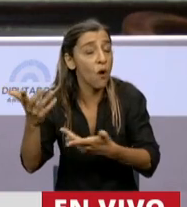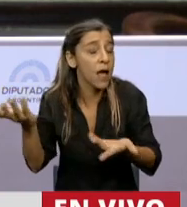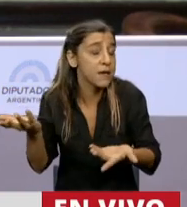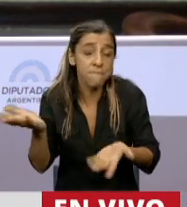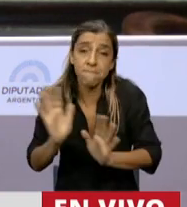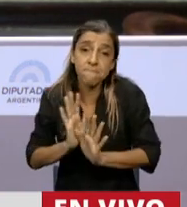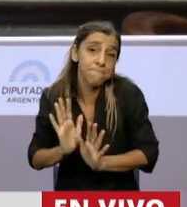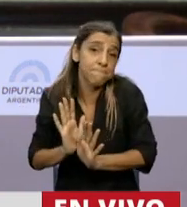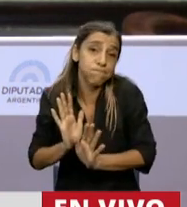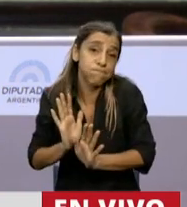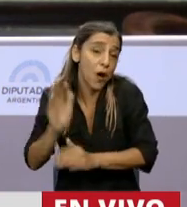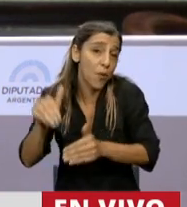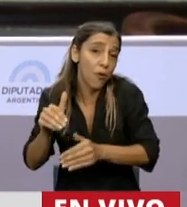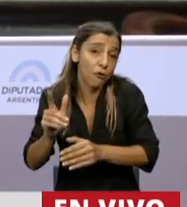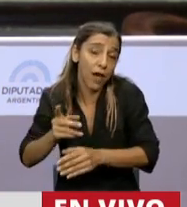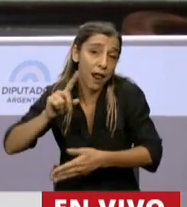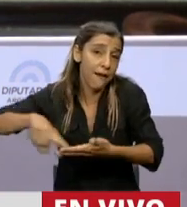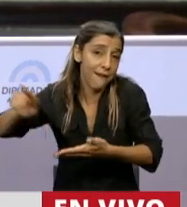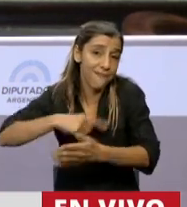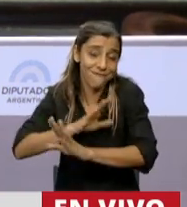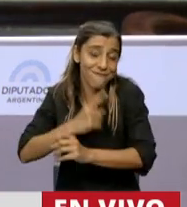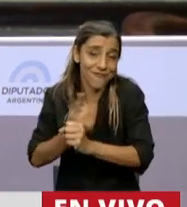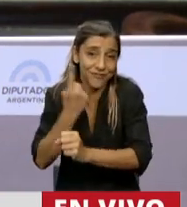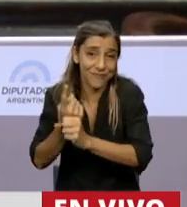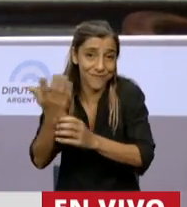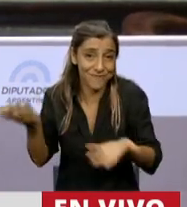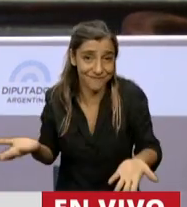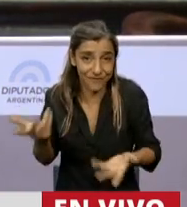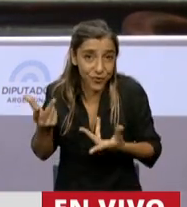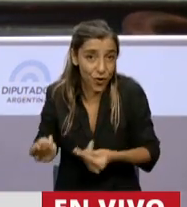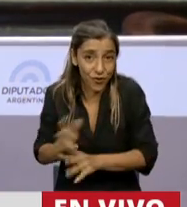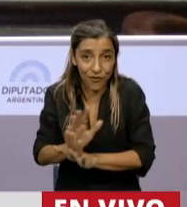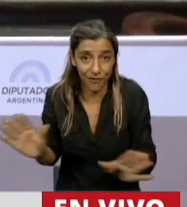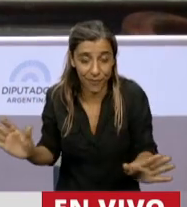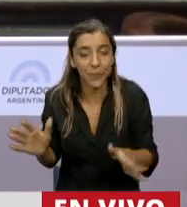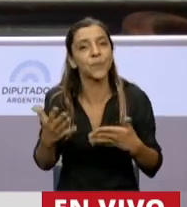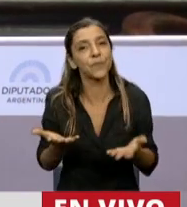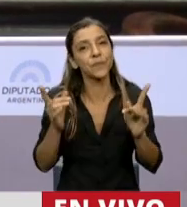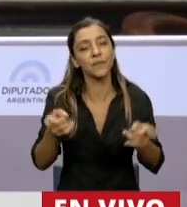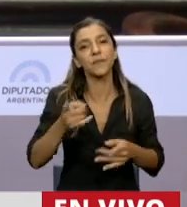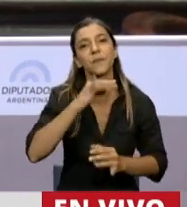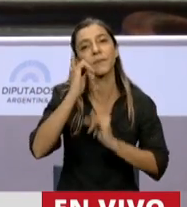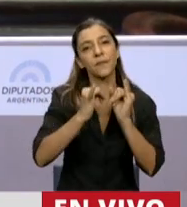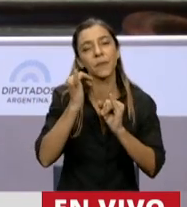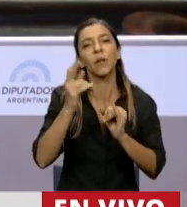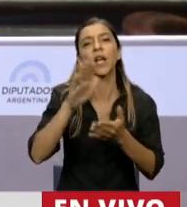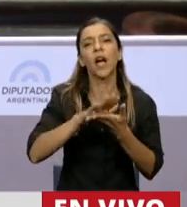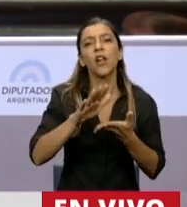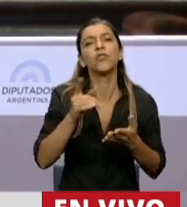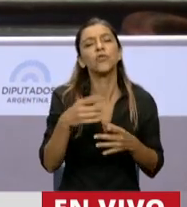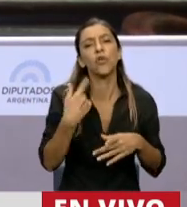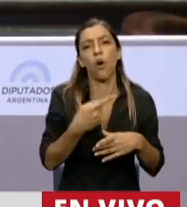votar. También se habló aquí de la confusión que generábamos los diputados del